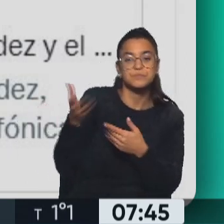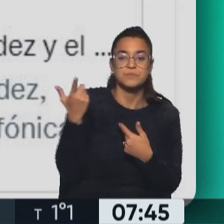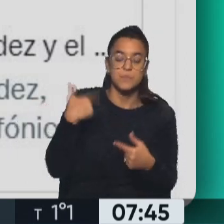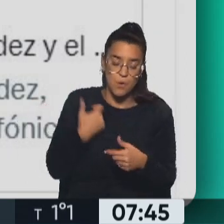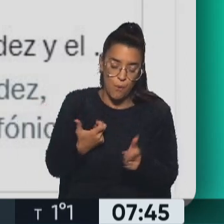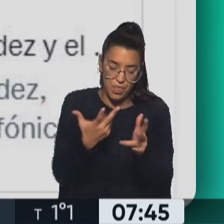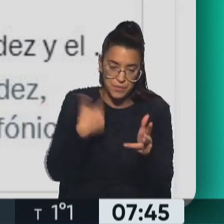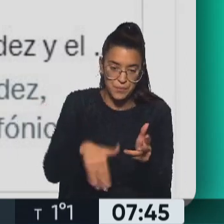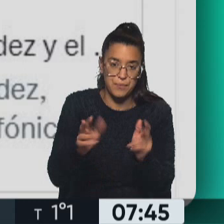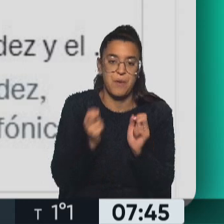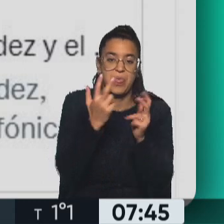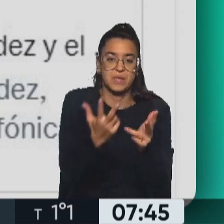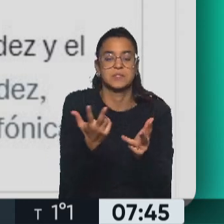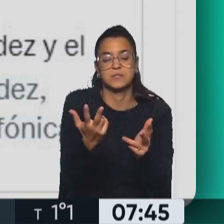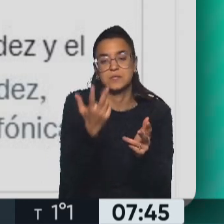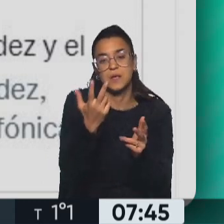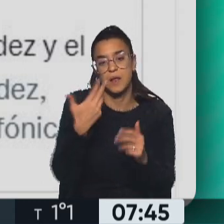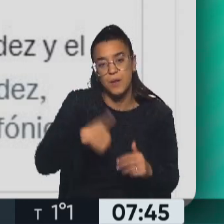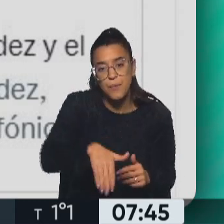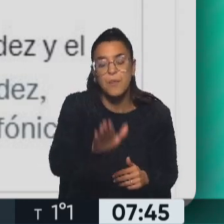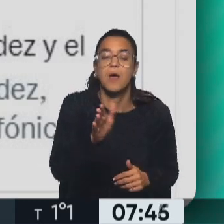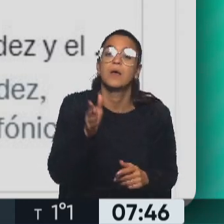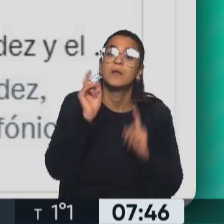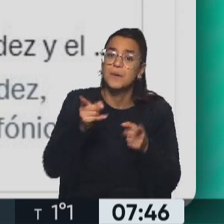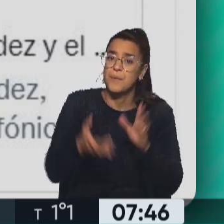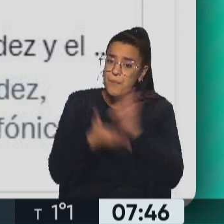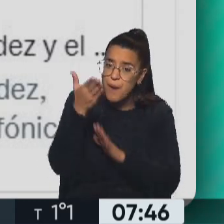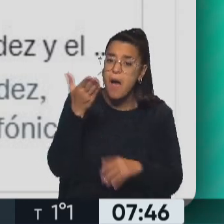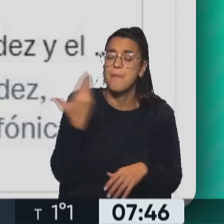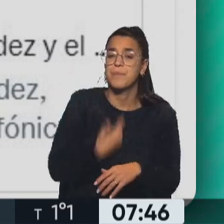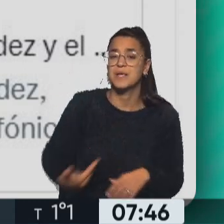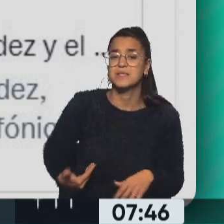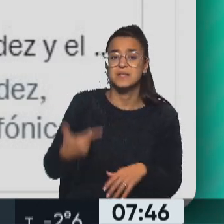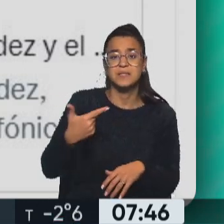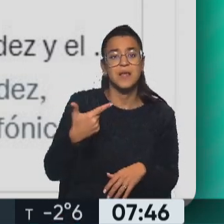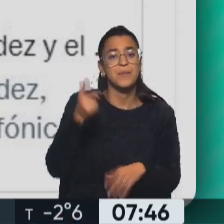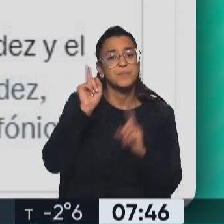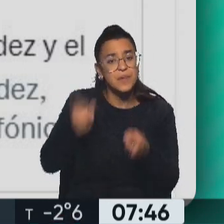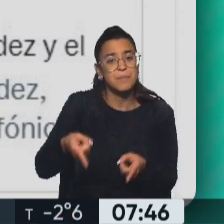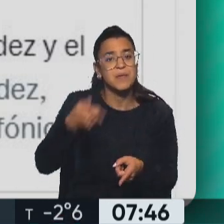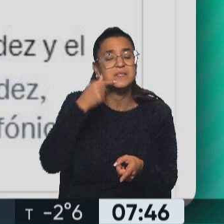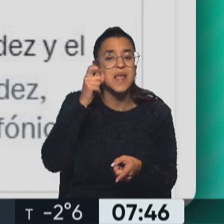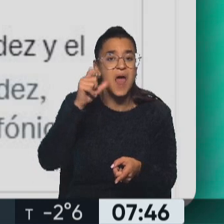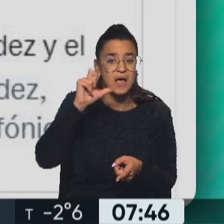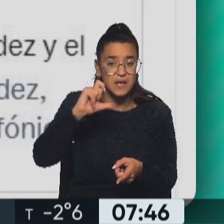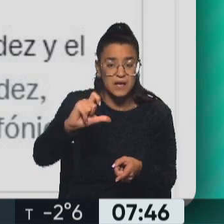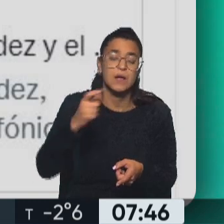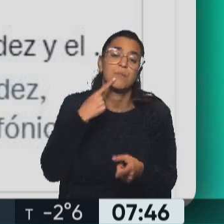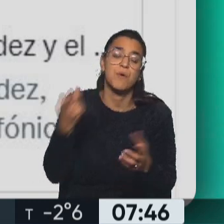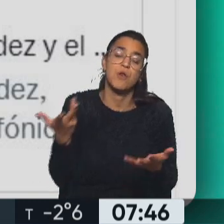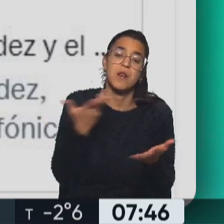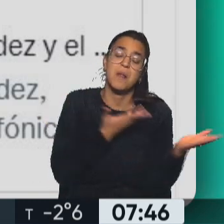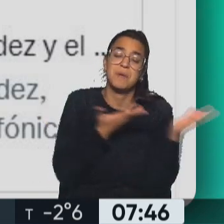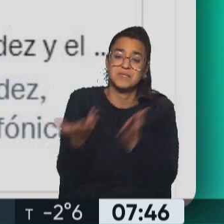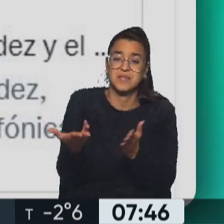a manifestar el presidente Alberto Fernández, que además va a ir como presidente de la CELAC en representación de los países latinoamericanos y